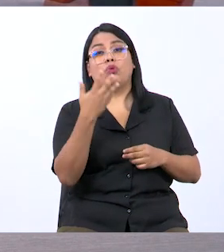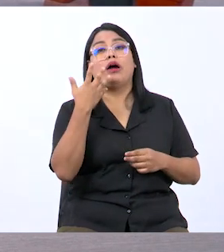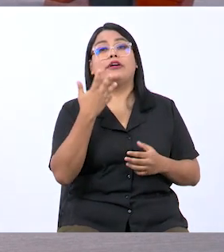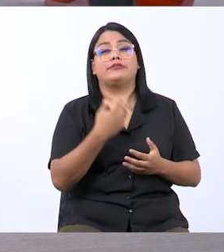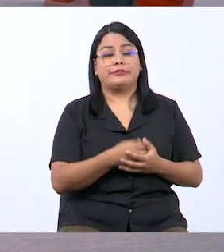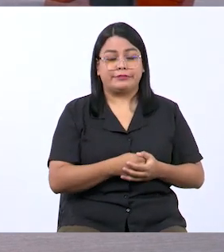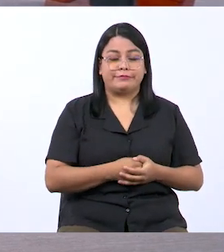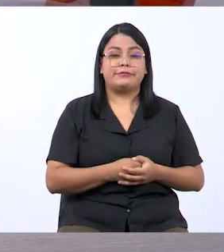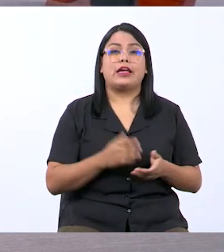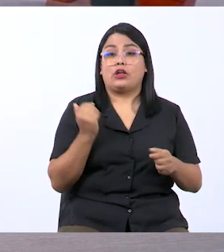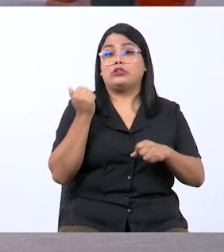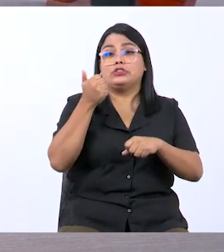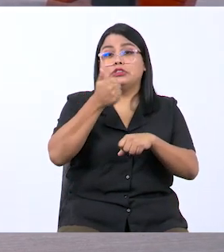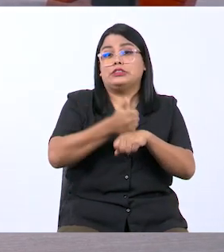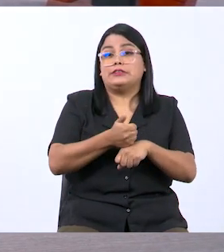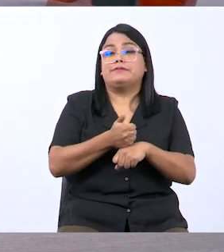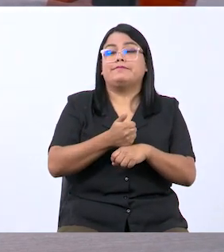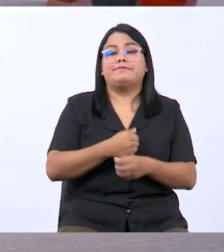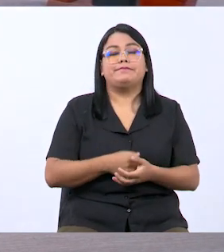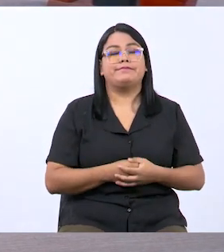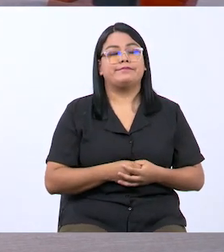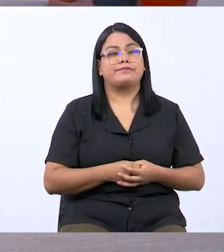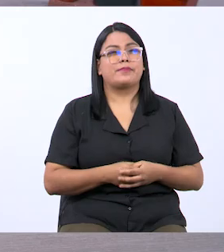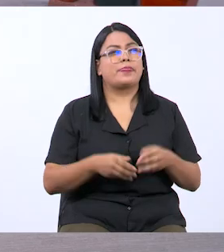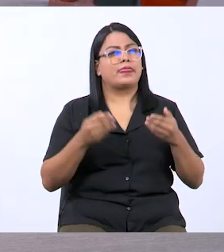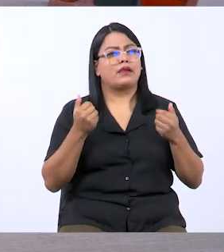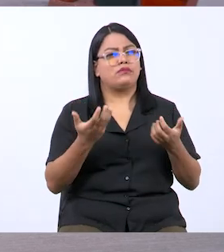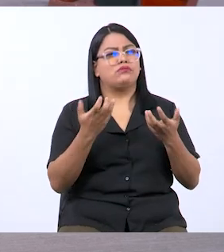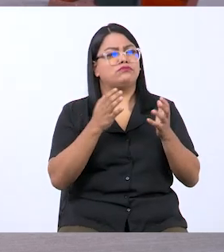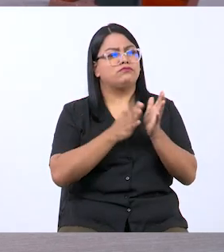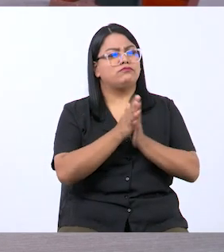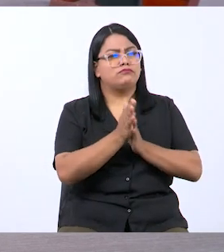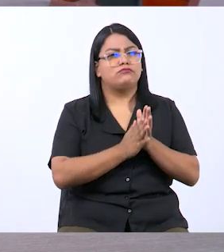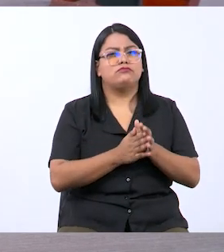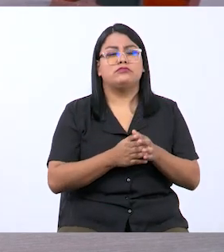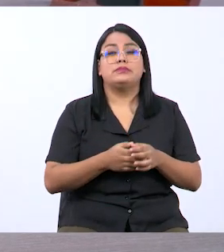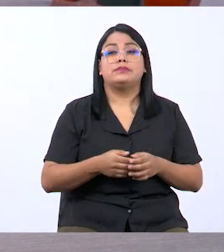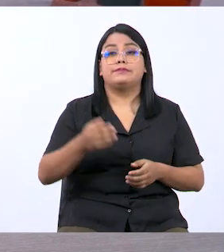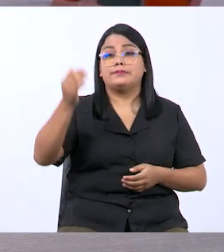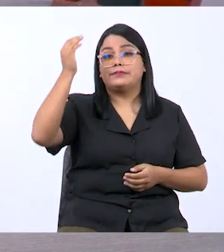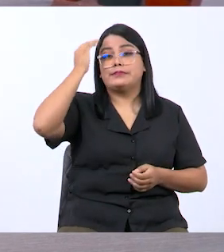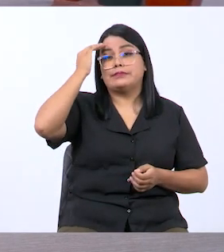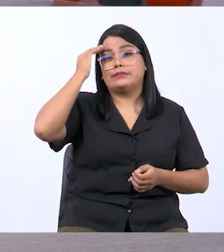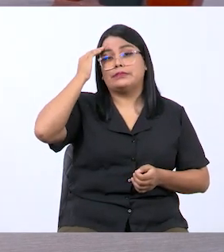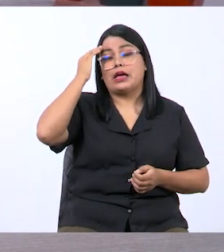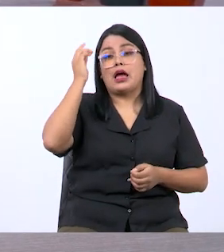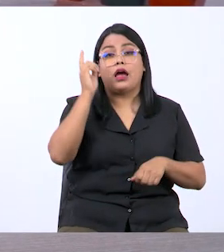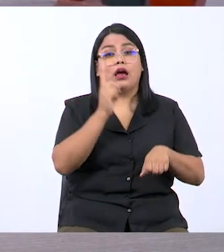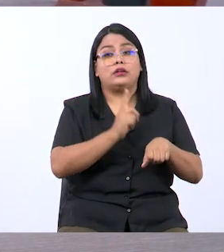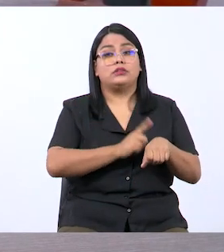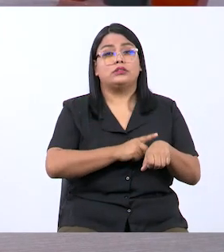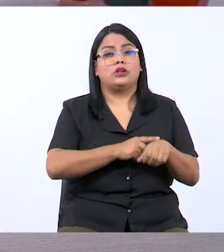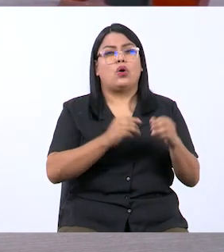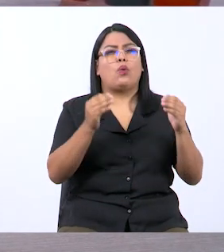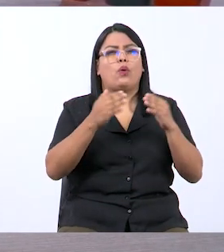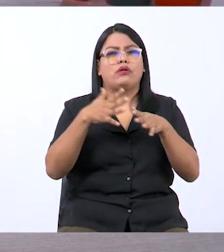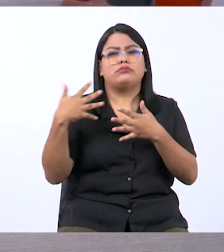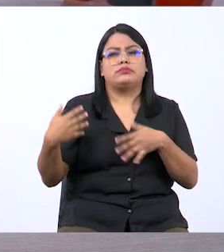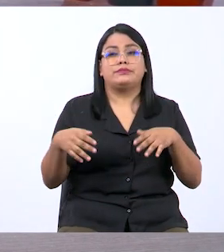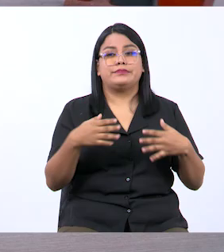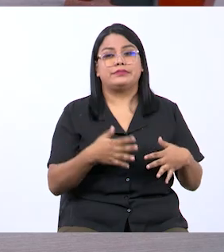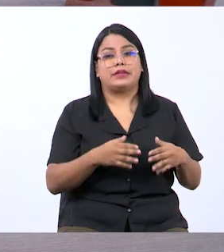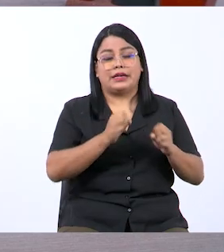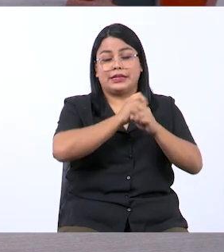nuevos conocimientos y consolidarlos. Bueno, me parece muy importante tomar en cuenta entonces estos momentos y